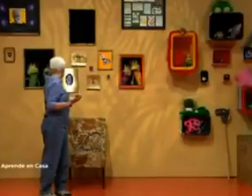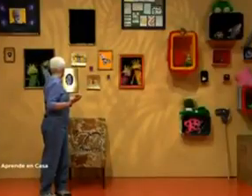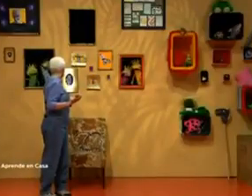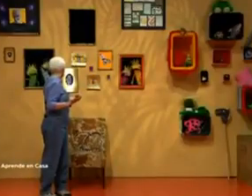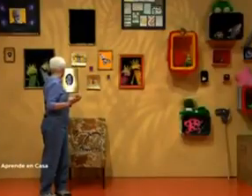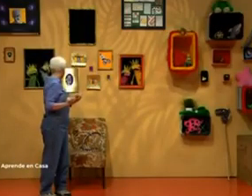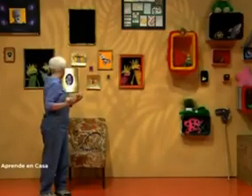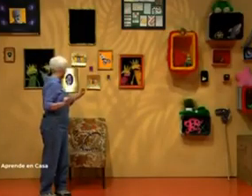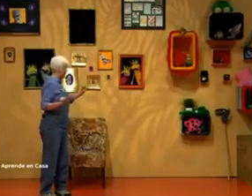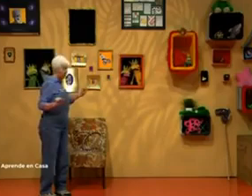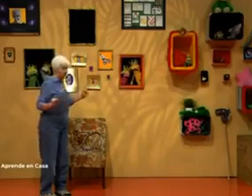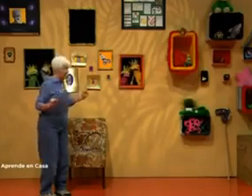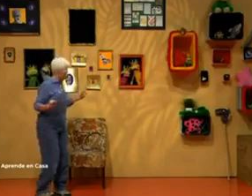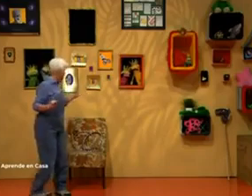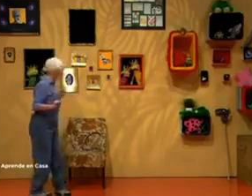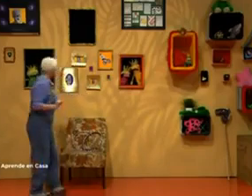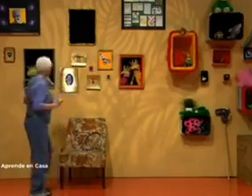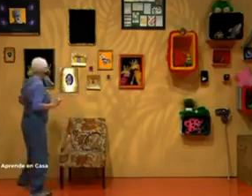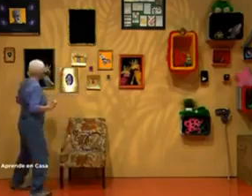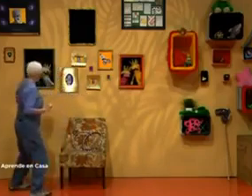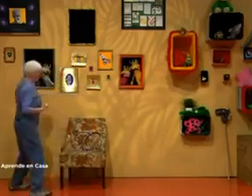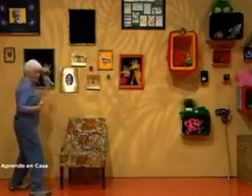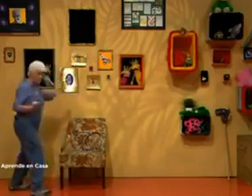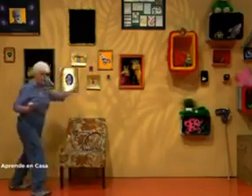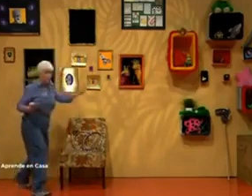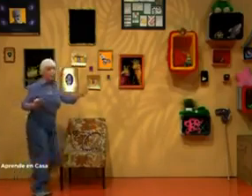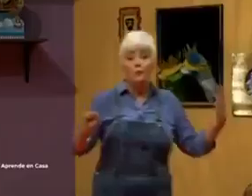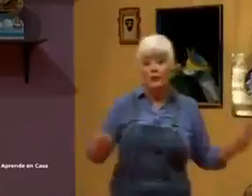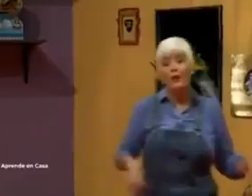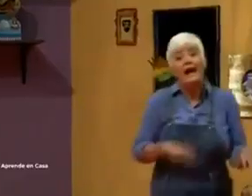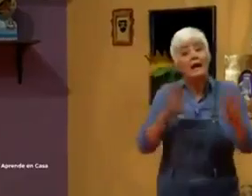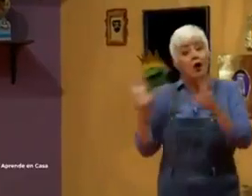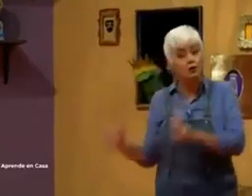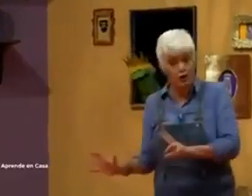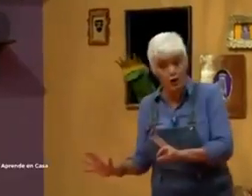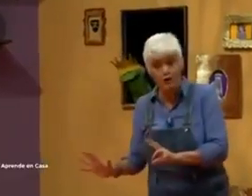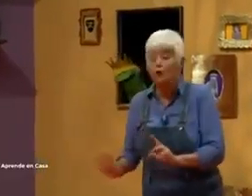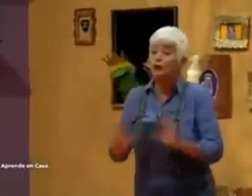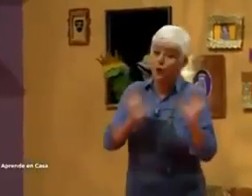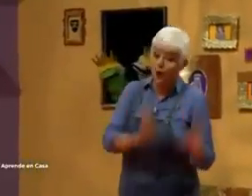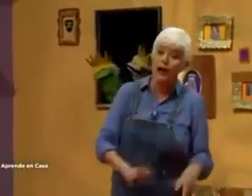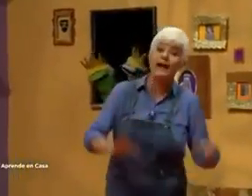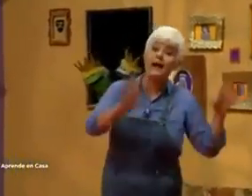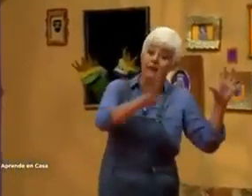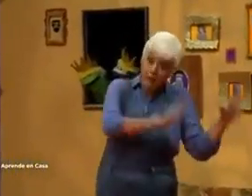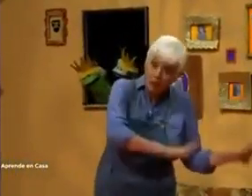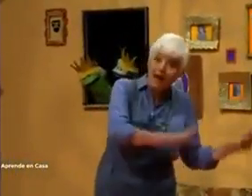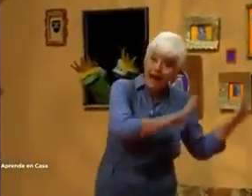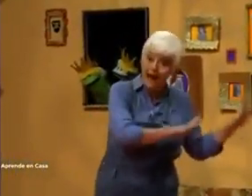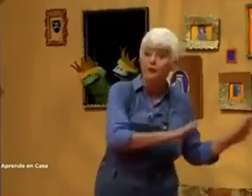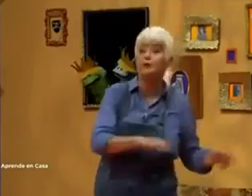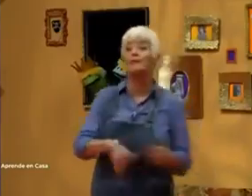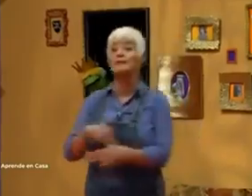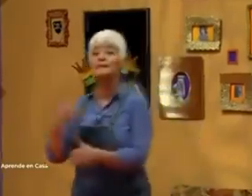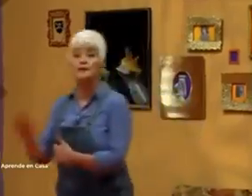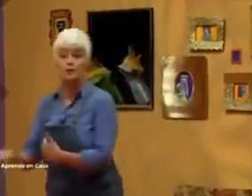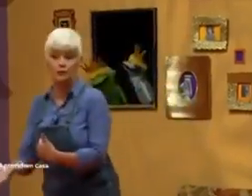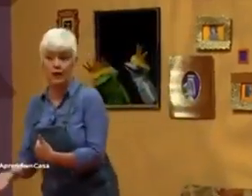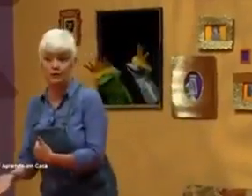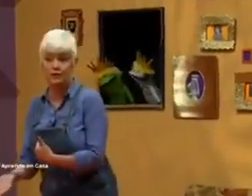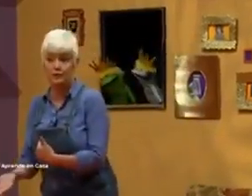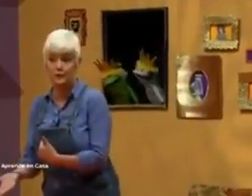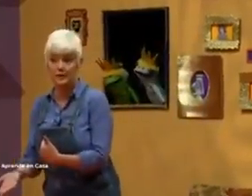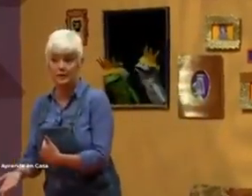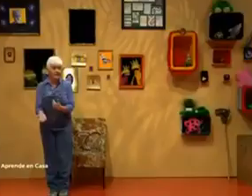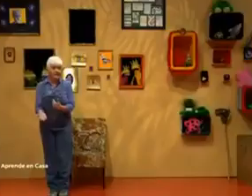Hola. Hola. Ah, ahí están. ¿Ven cómo son igualitos? Bueno, el otro no era igual a ellos porque había nacido